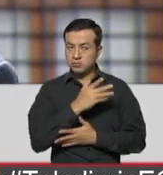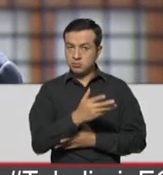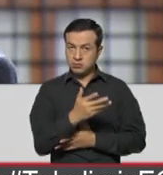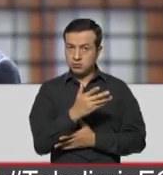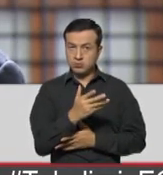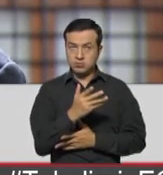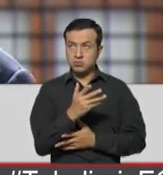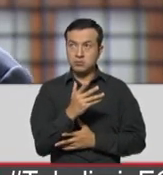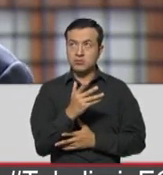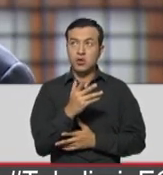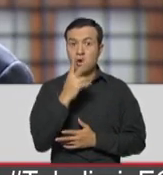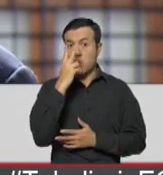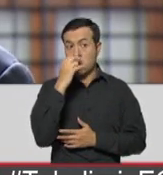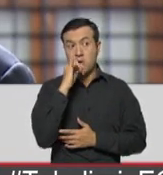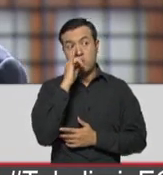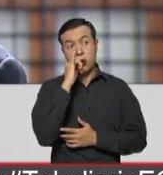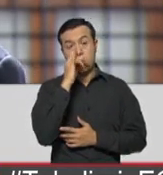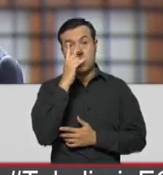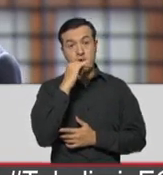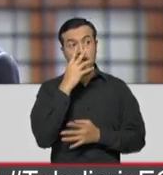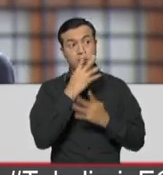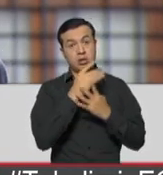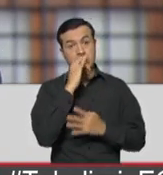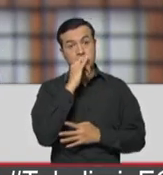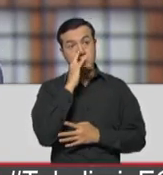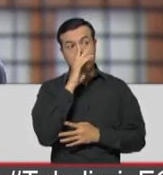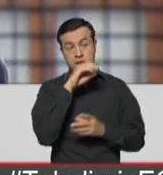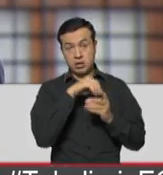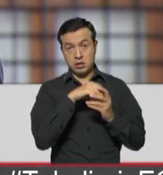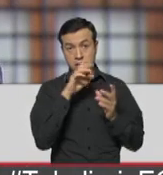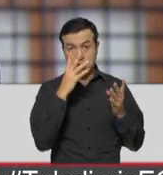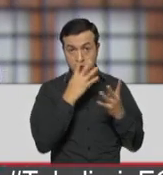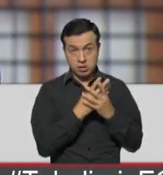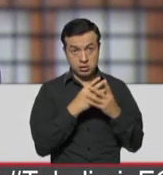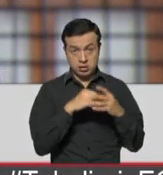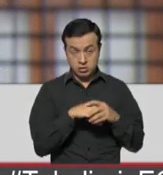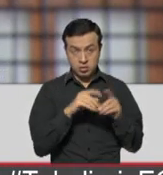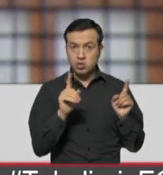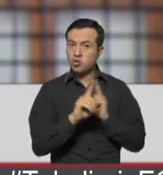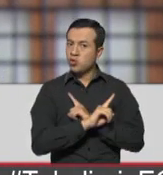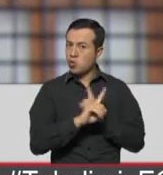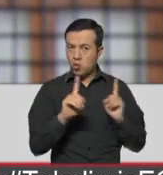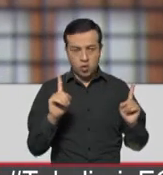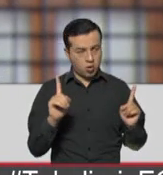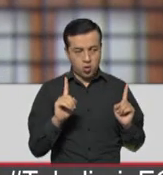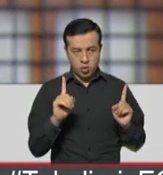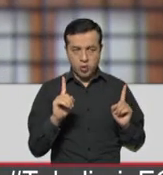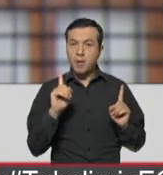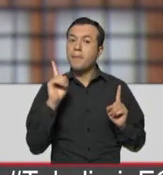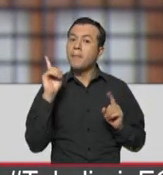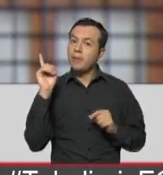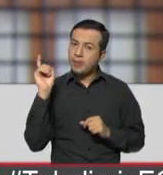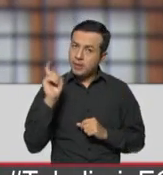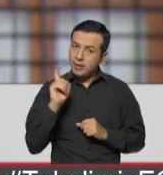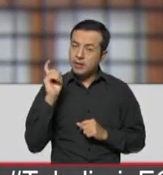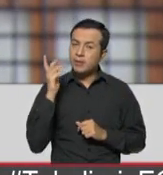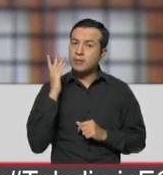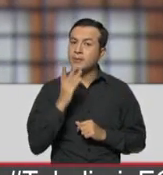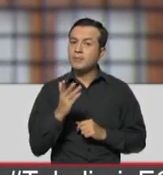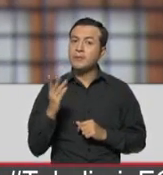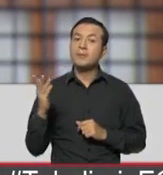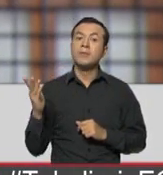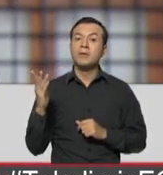no hoteles de 5 estrellas. Nadie está pensando en hoteles de 5 estrellas en las prisiones. De lo que se trata es